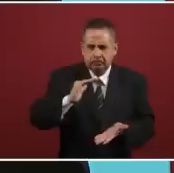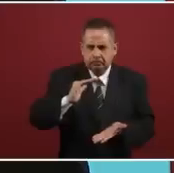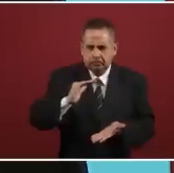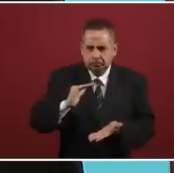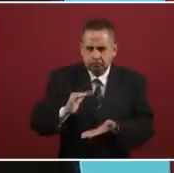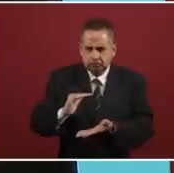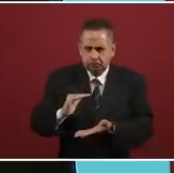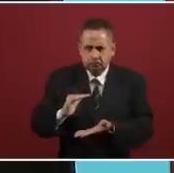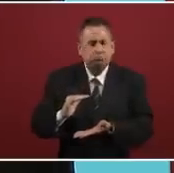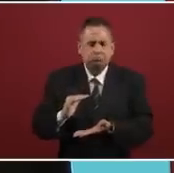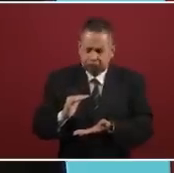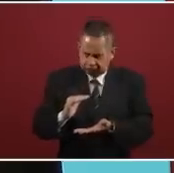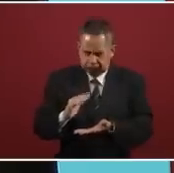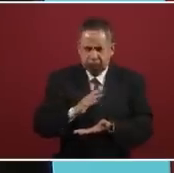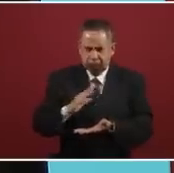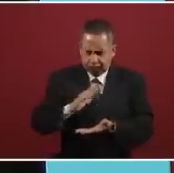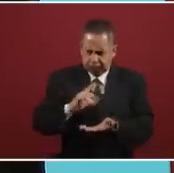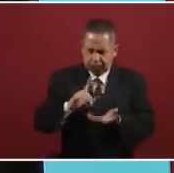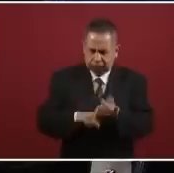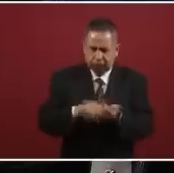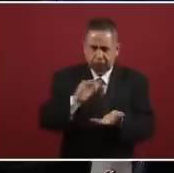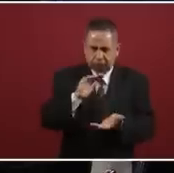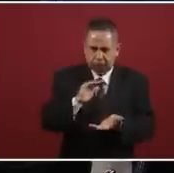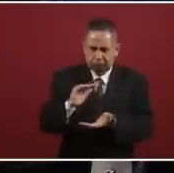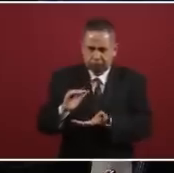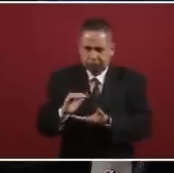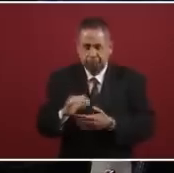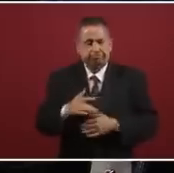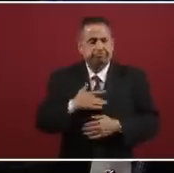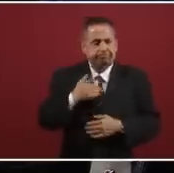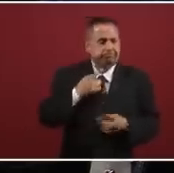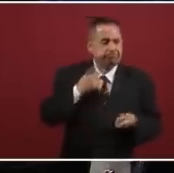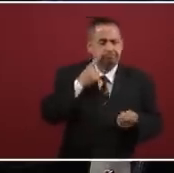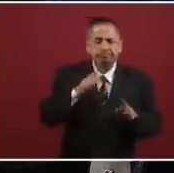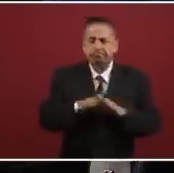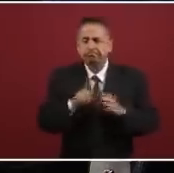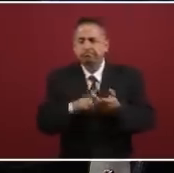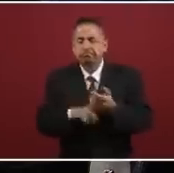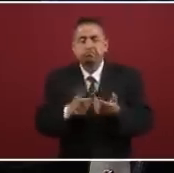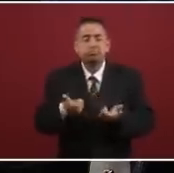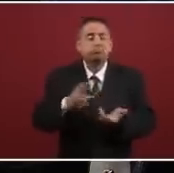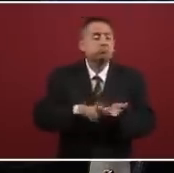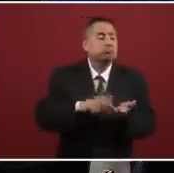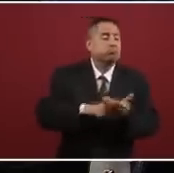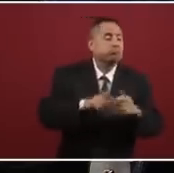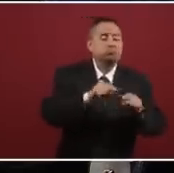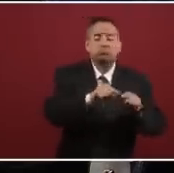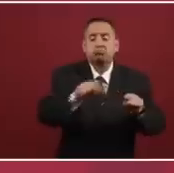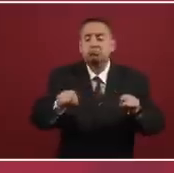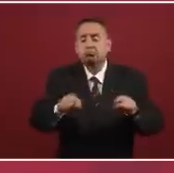que de una u otra manera sirve para medir el comportamiento de precios.